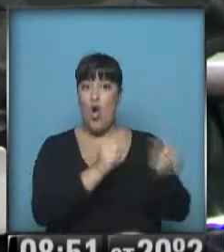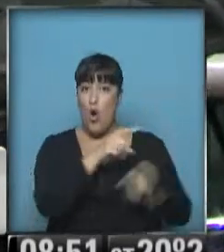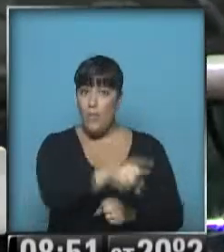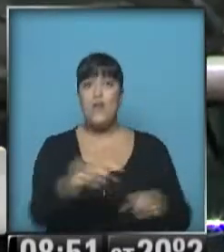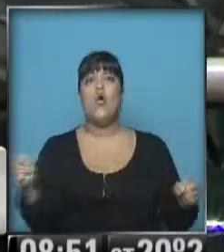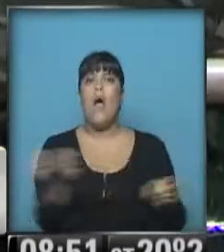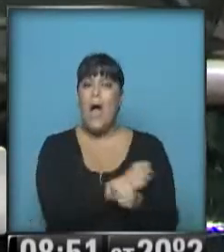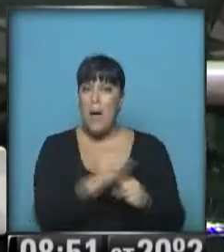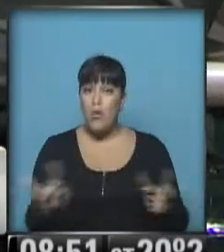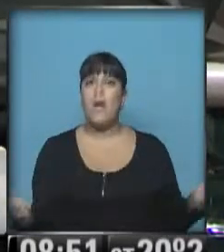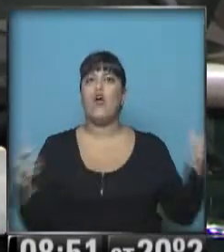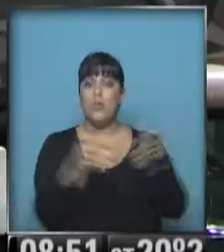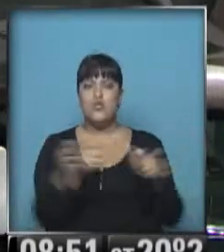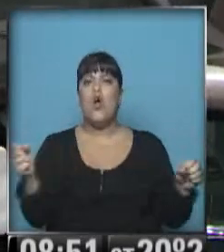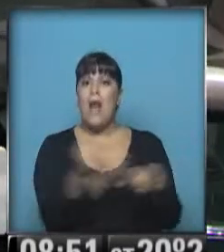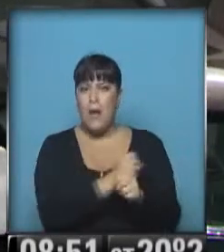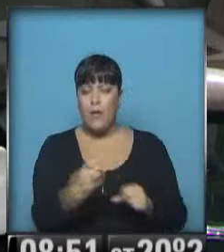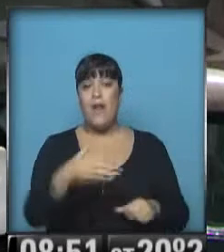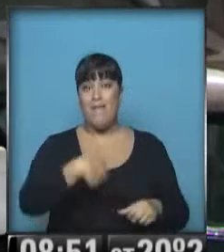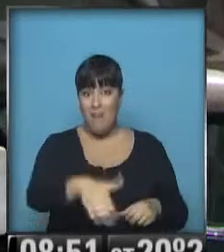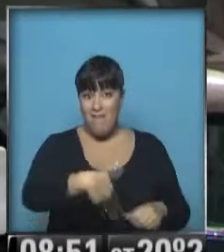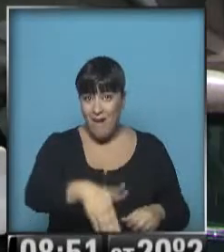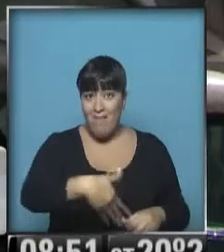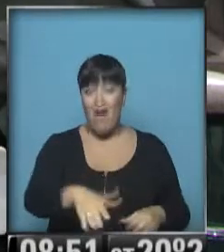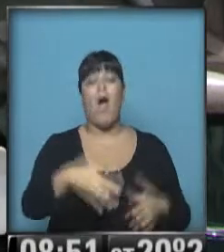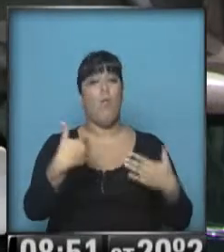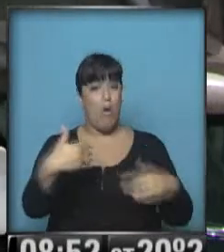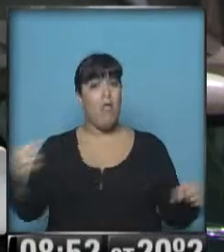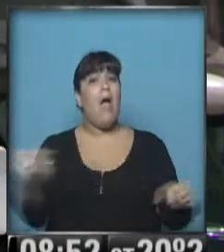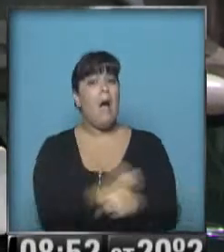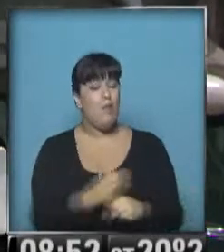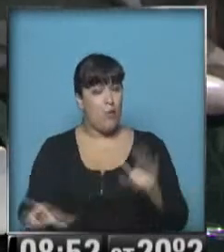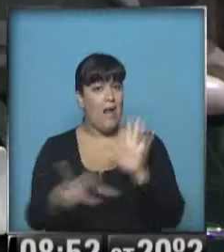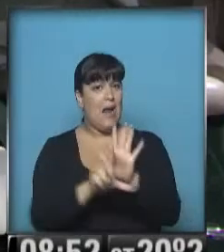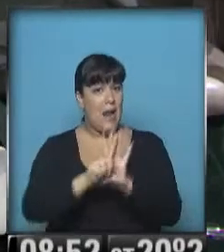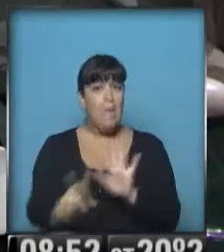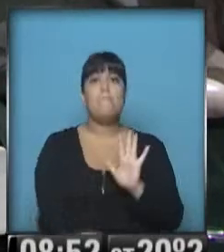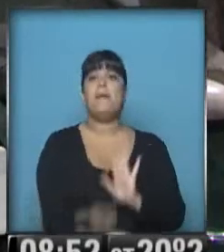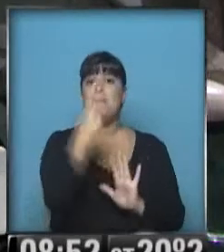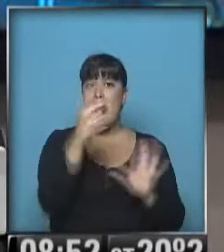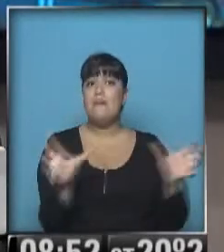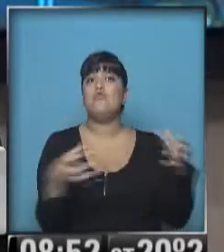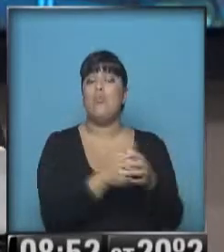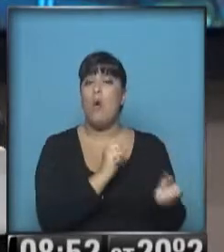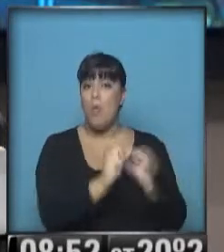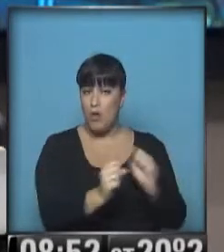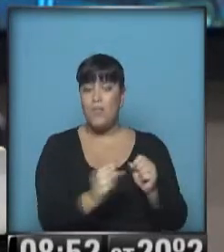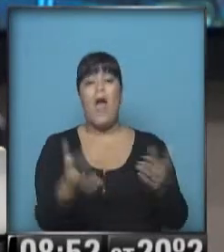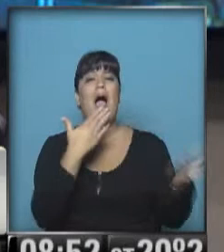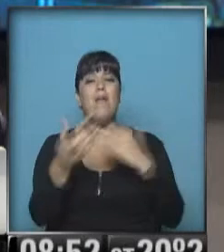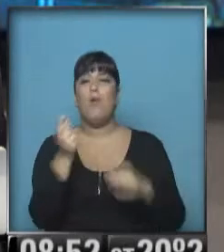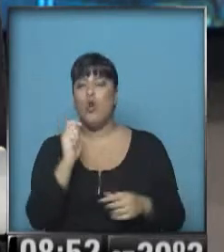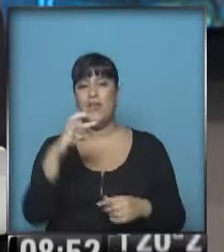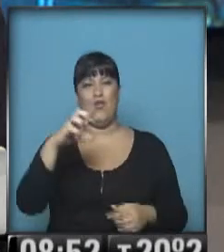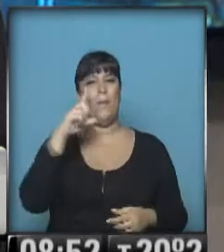aprobado en pleno de comisión y que va a estar está casi a punto de ser ley de la nación conversamos por este tema con néstor